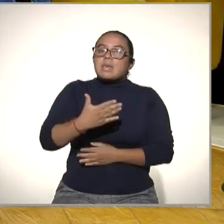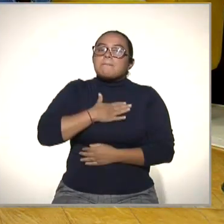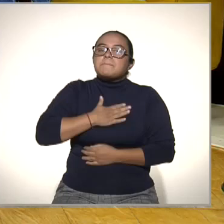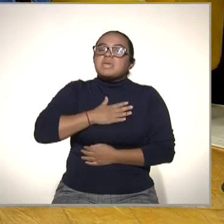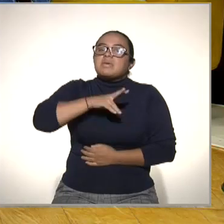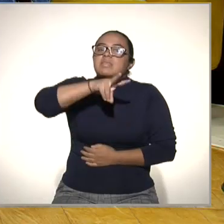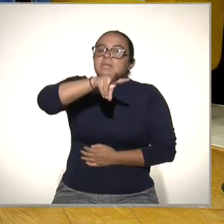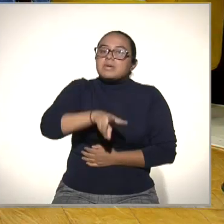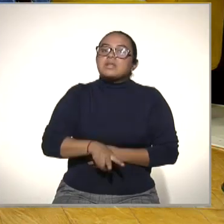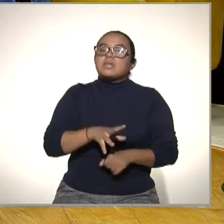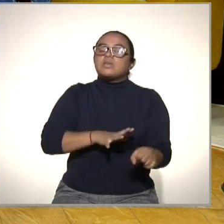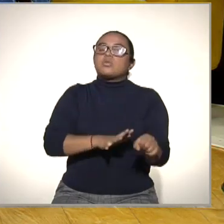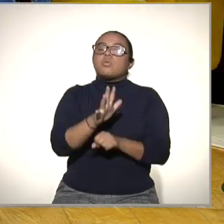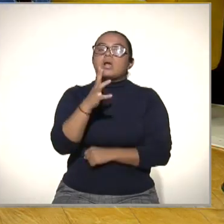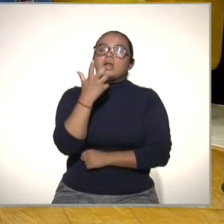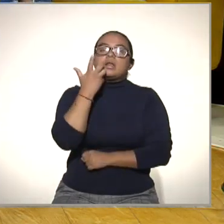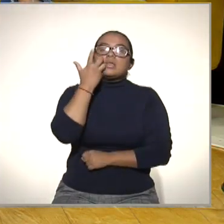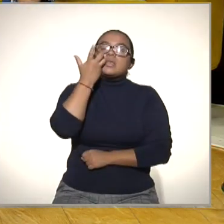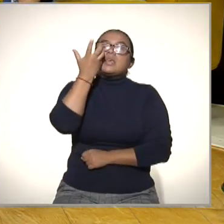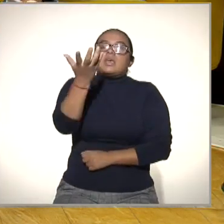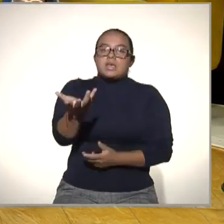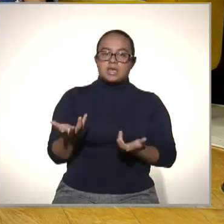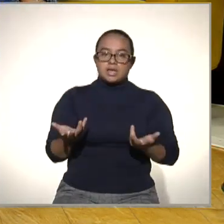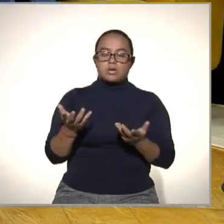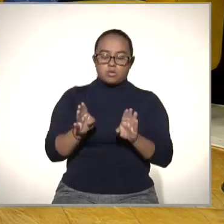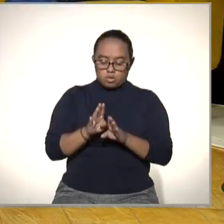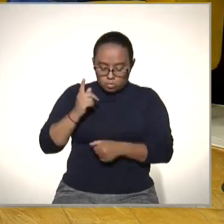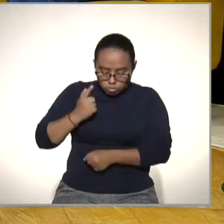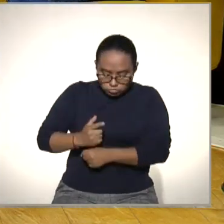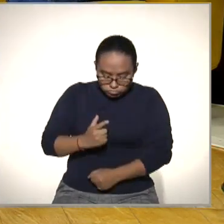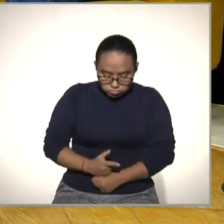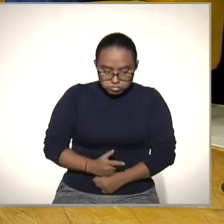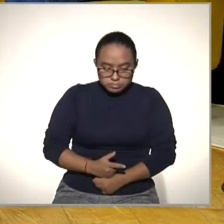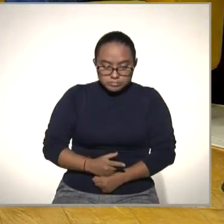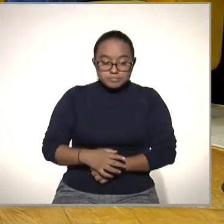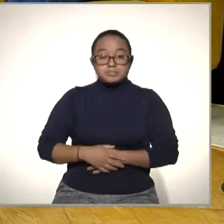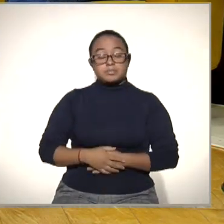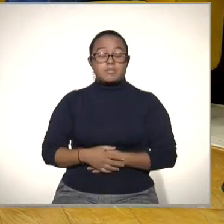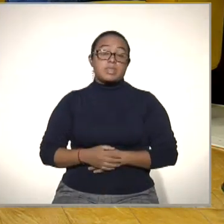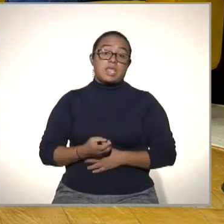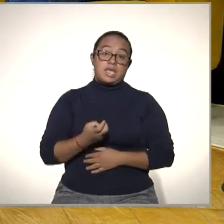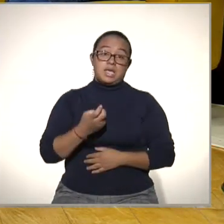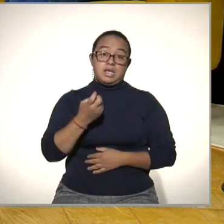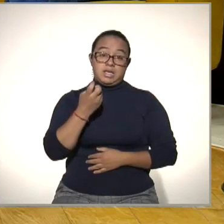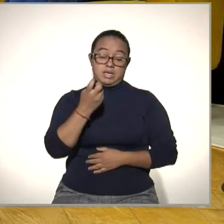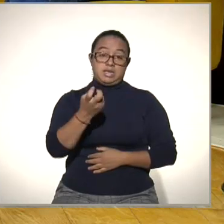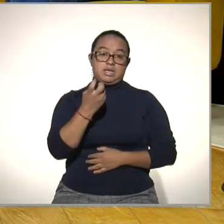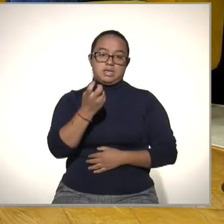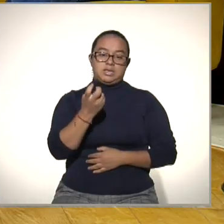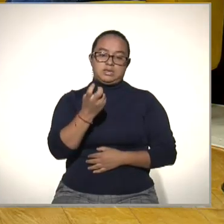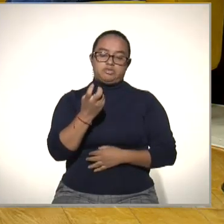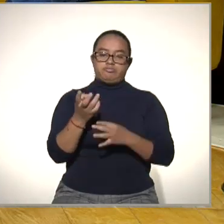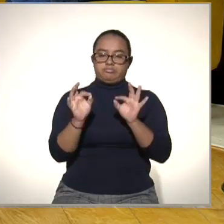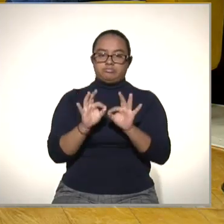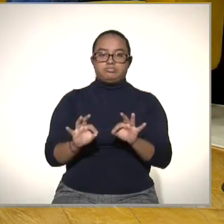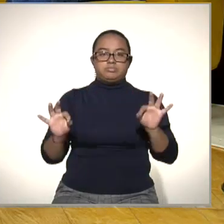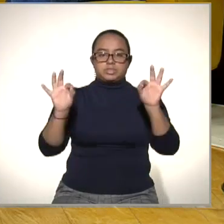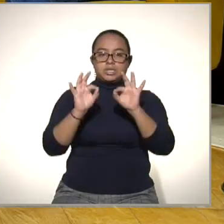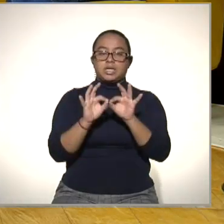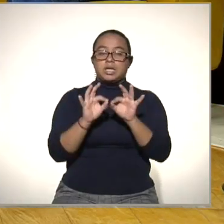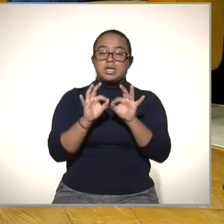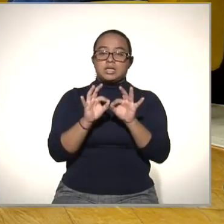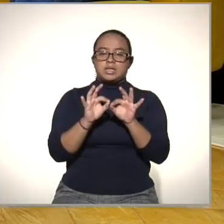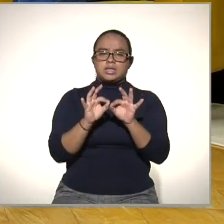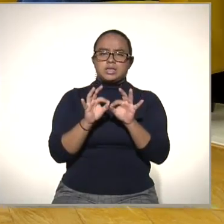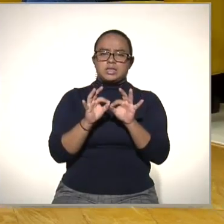que realmente sé o soy o me voy descubriendo. Entonces creo que ahí también hay un papel importante dentro